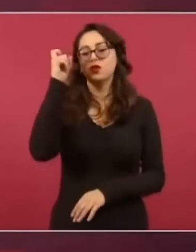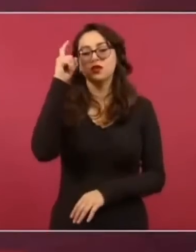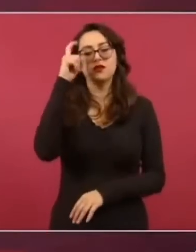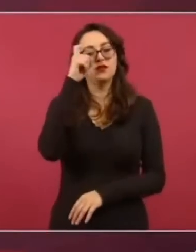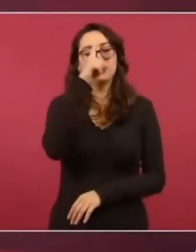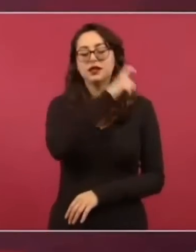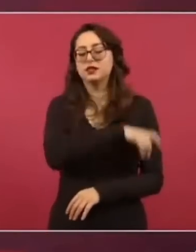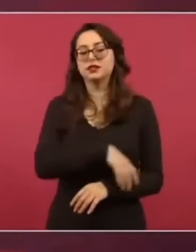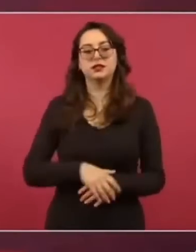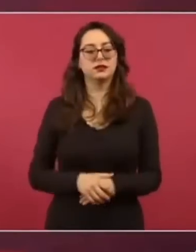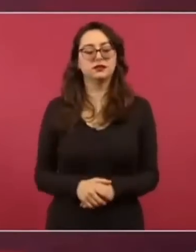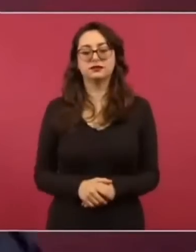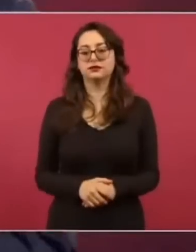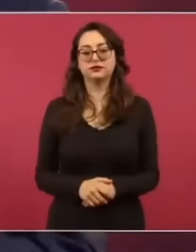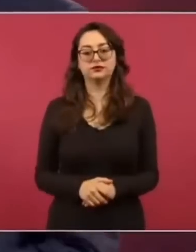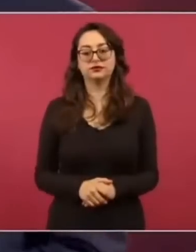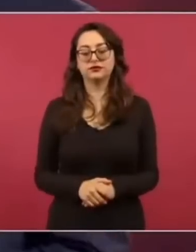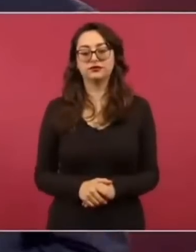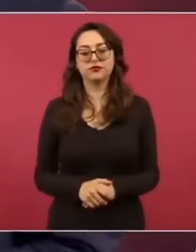Y